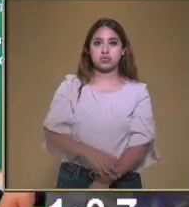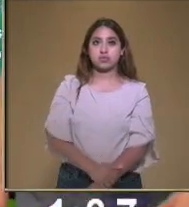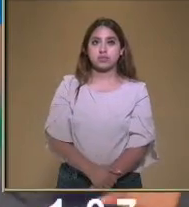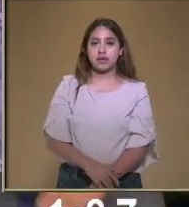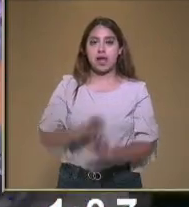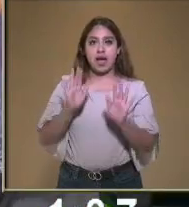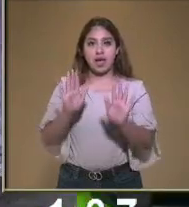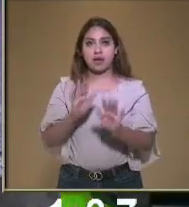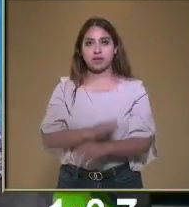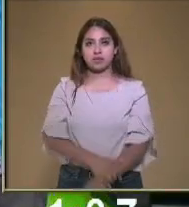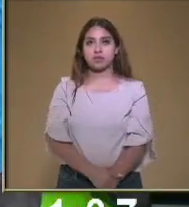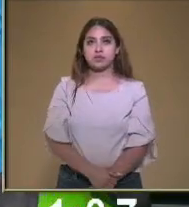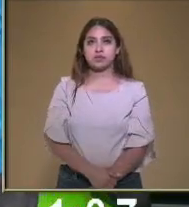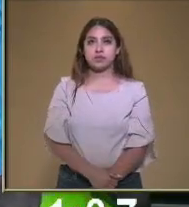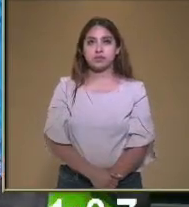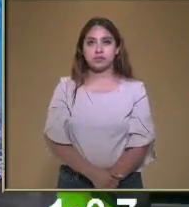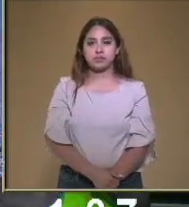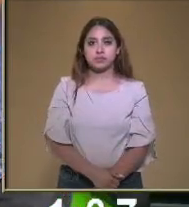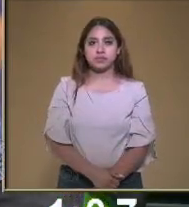Alto ahí.